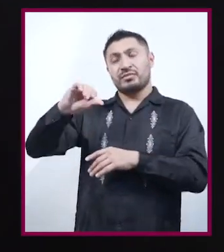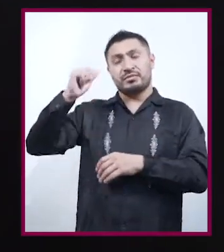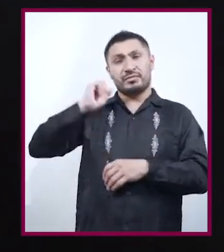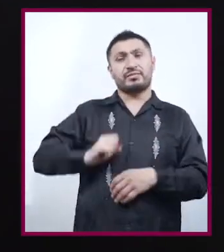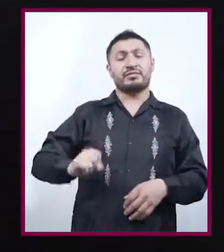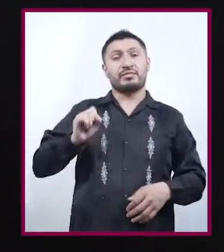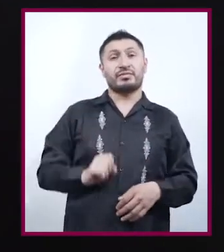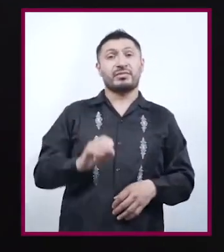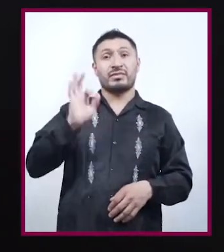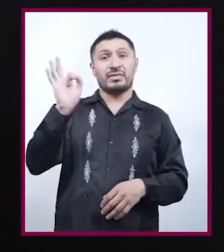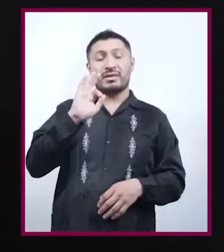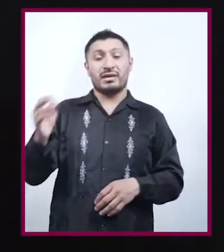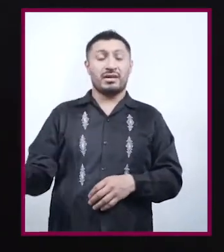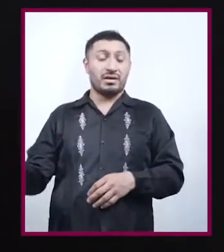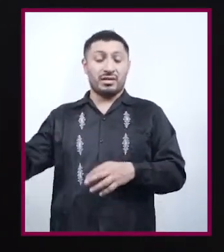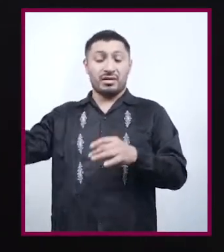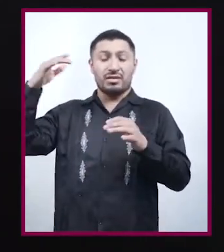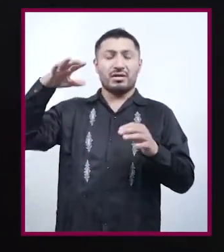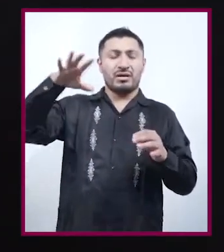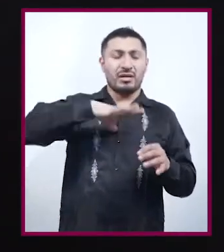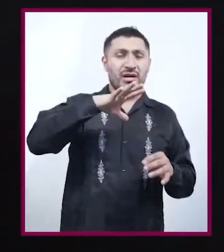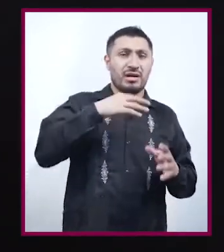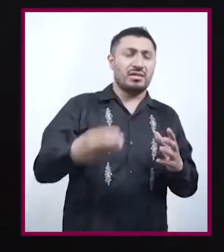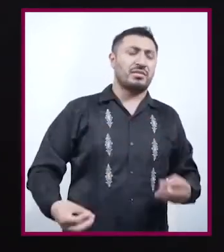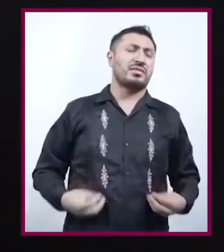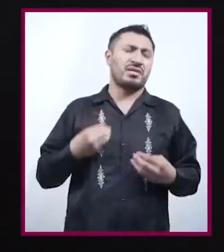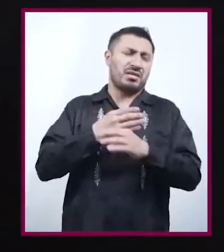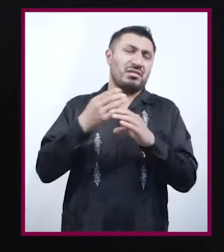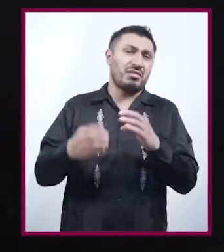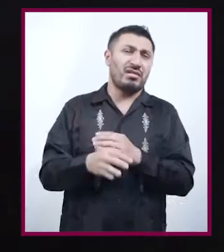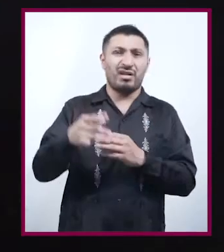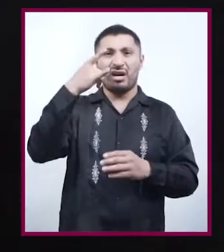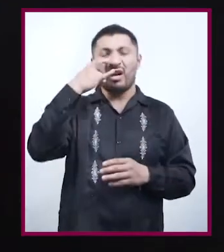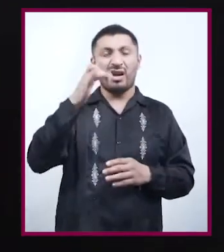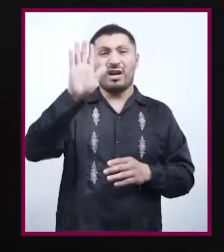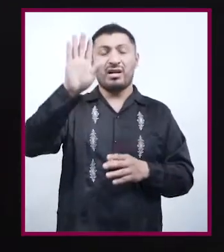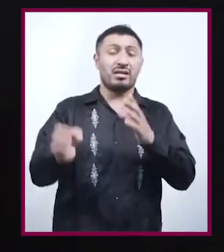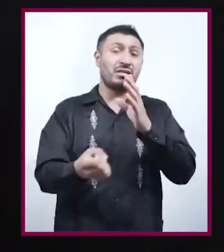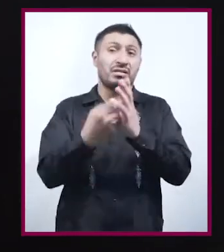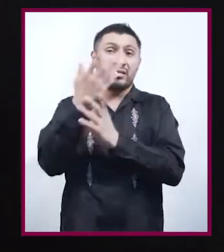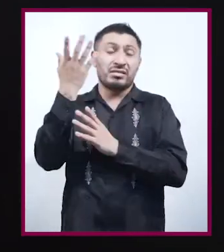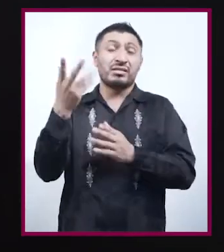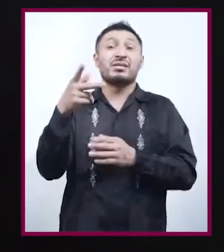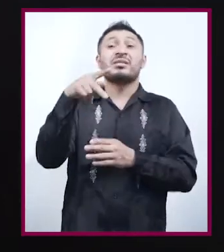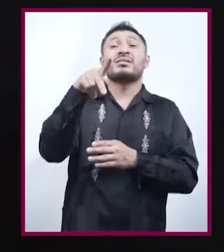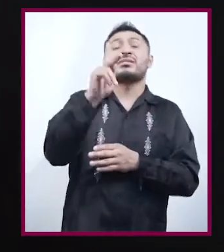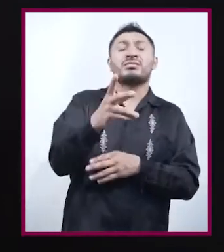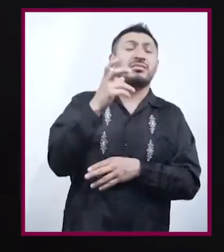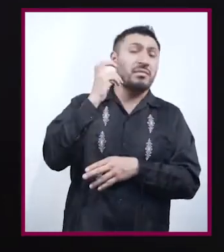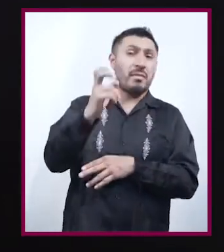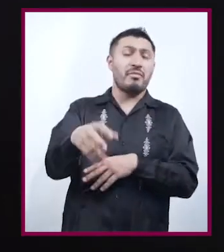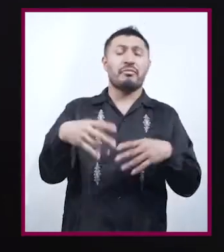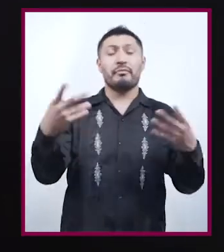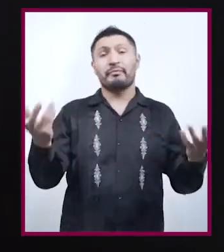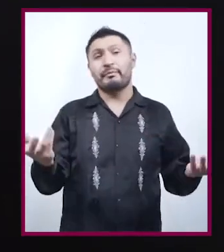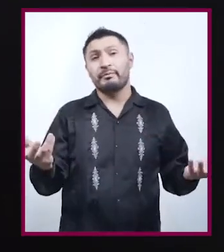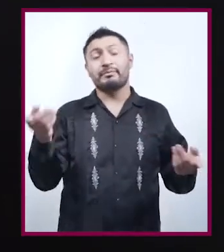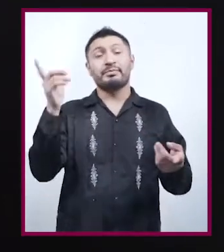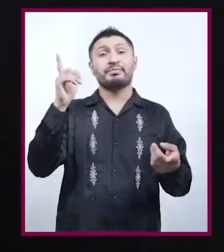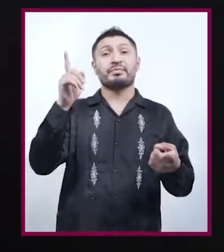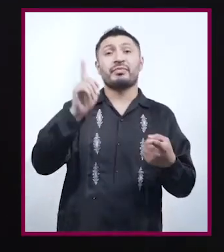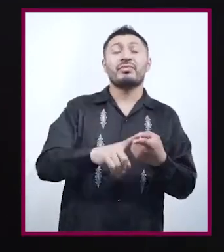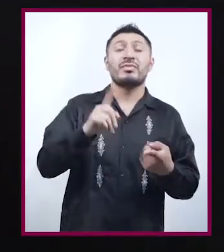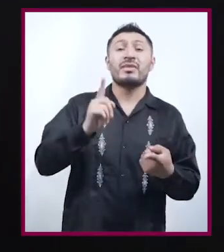los parisinos de otro siglo, se presentarían a nuestra vida cosas tan arcaicas que nos parecerían nuevas. Pero a todo